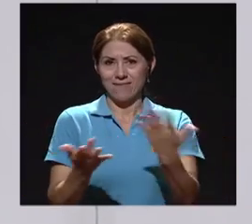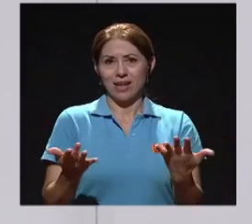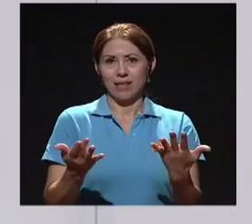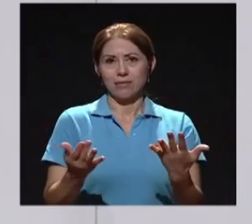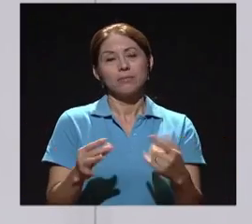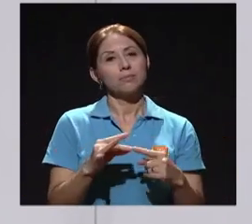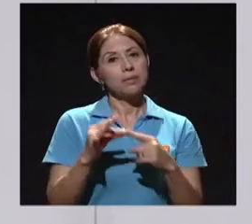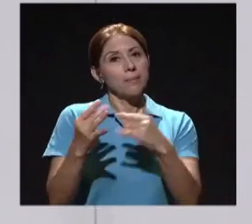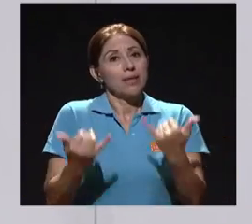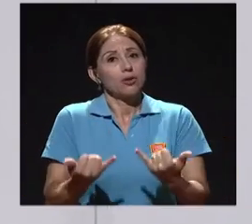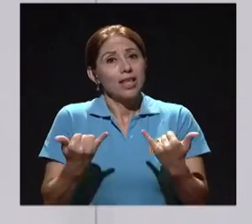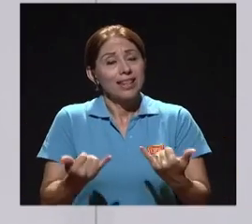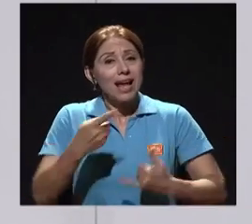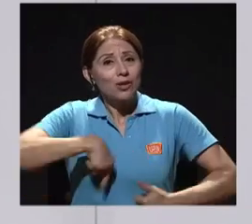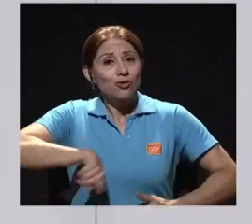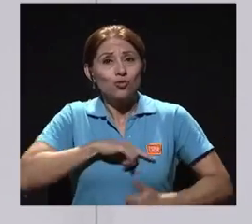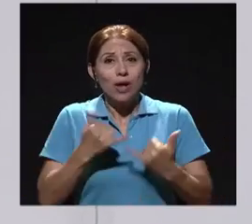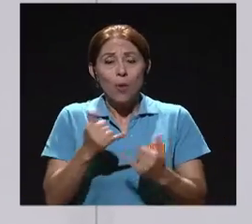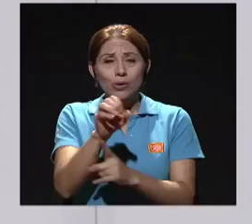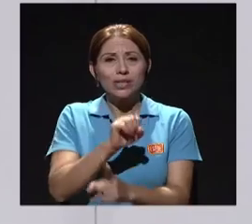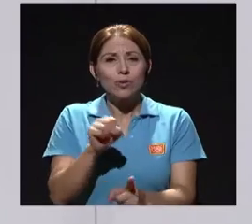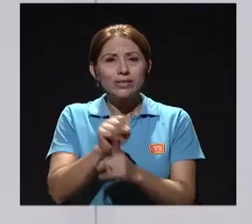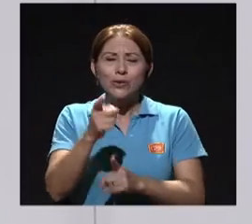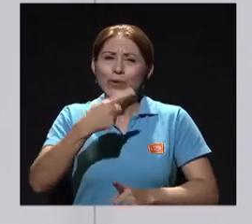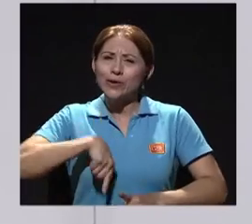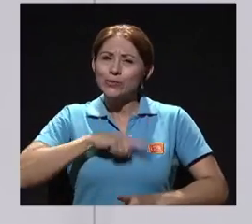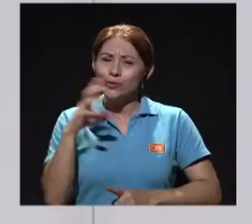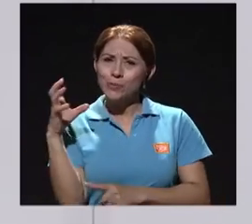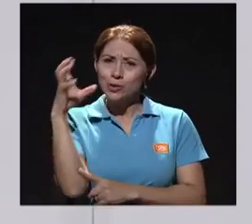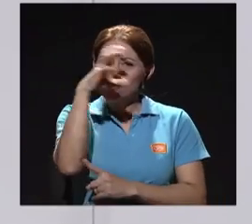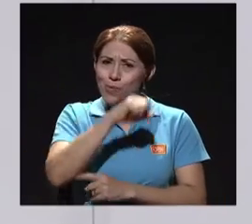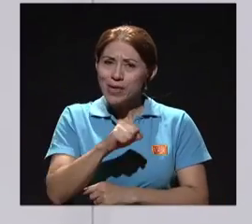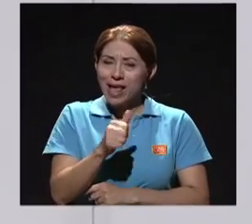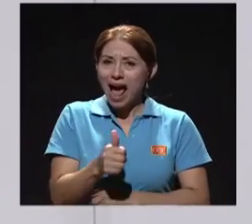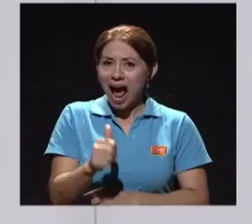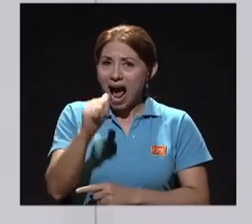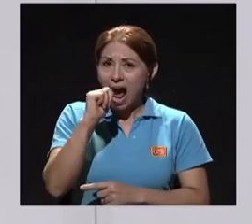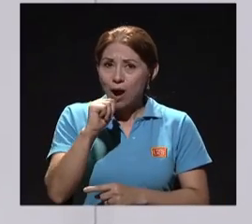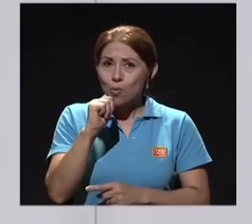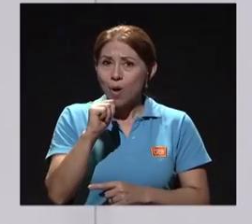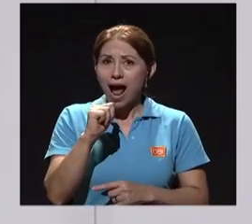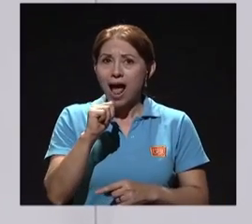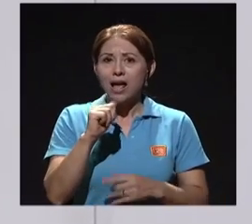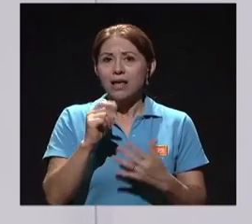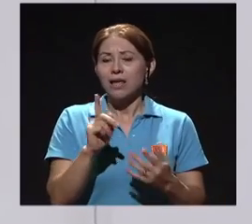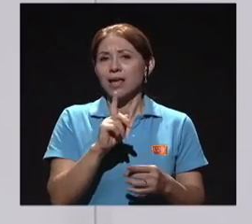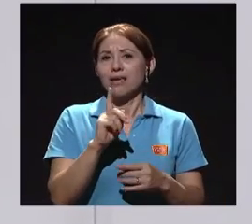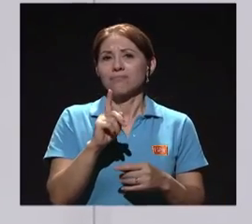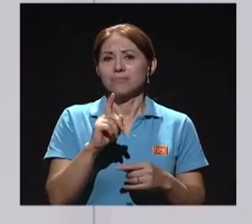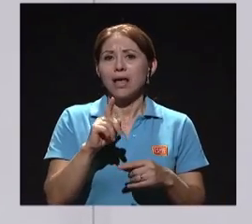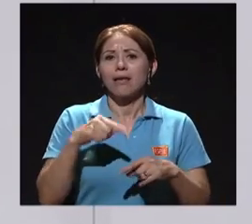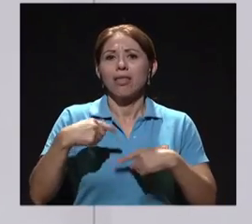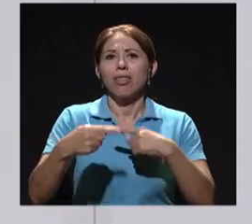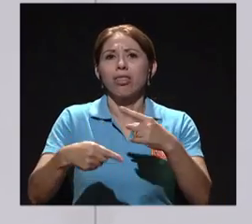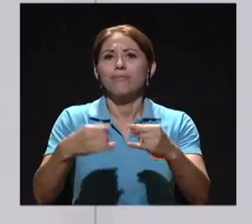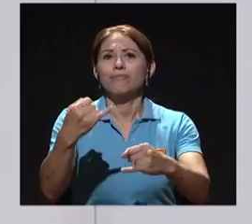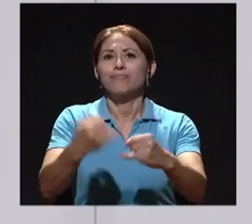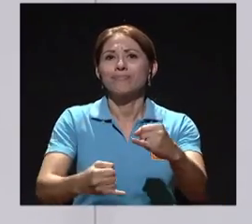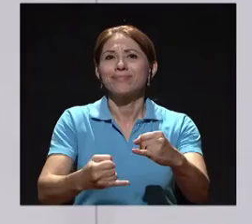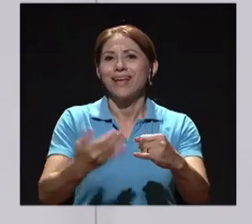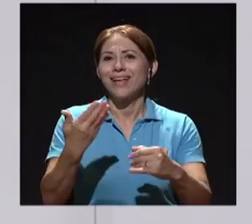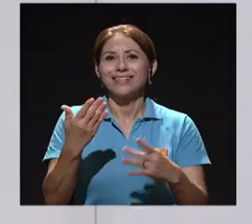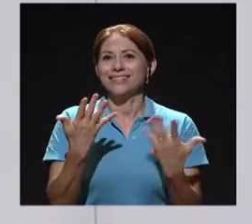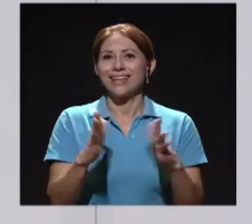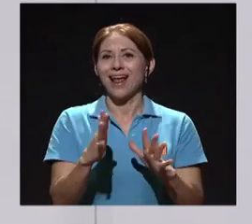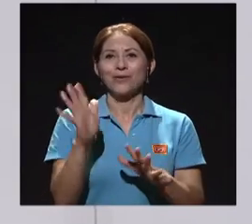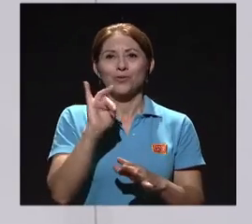hacerlo más hoy en día que nos encontramos en una situación en la cual hemos descubierto que el agua no es un bien inagotable como usted lo lo decía anteriormente en el